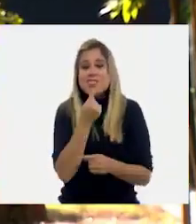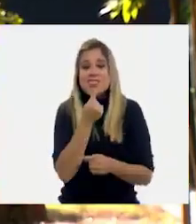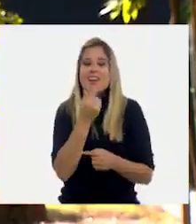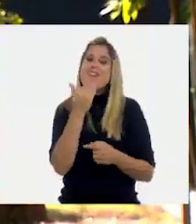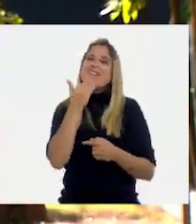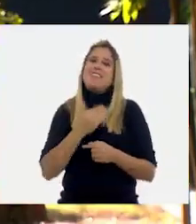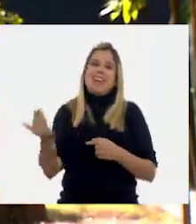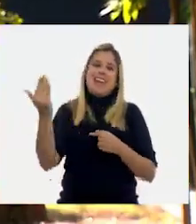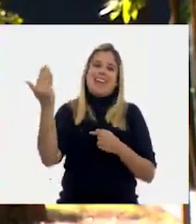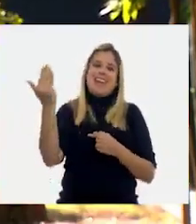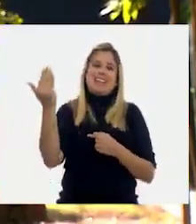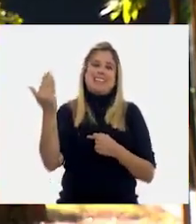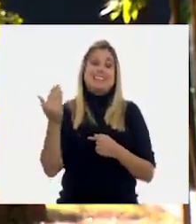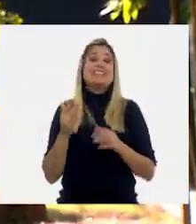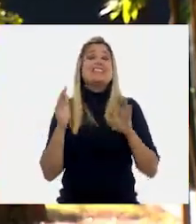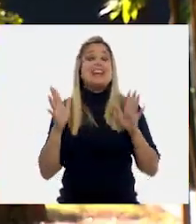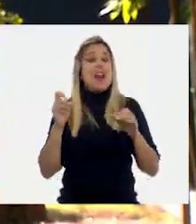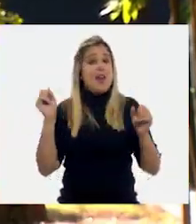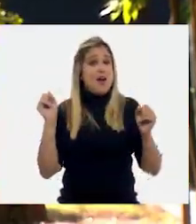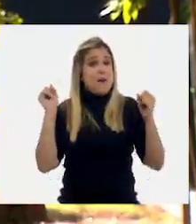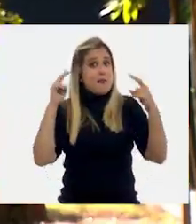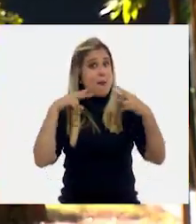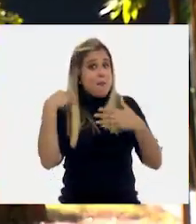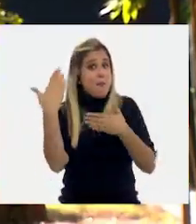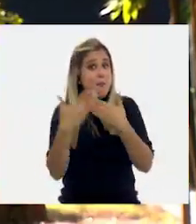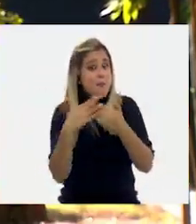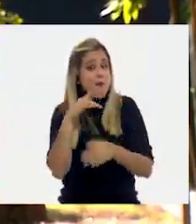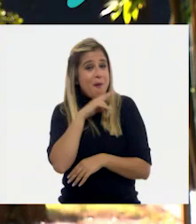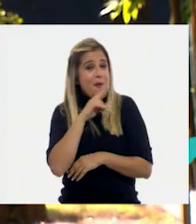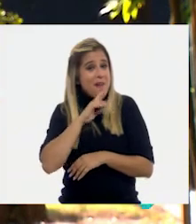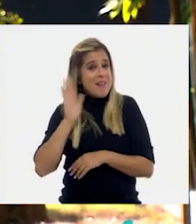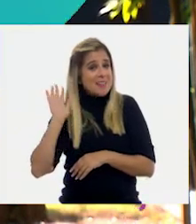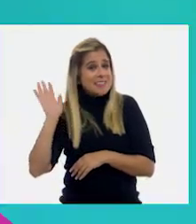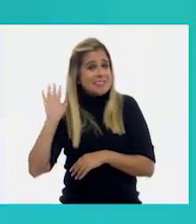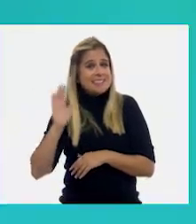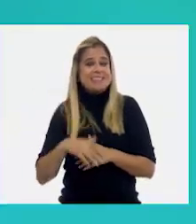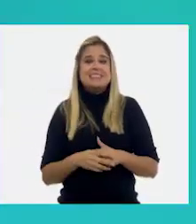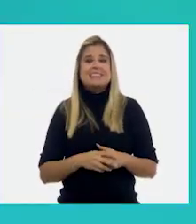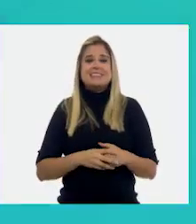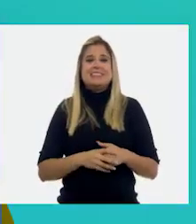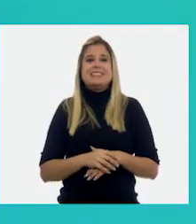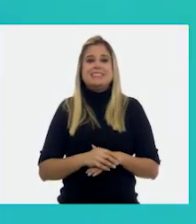¡Muy bien! ¡Nos vemos pronto!